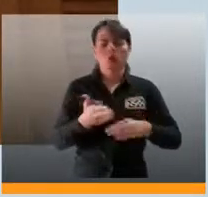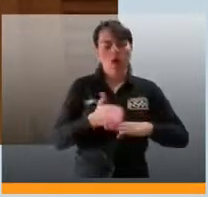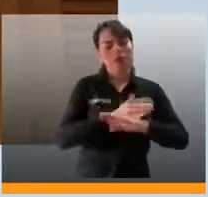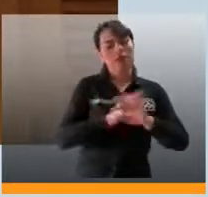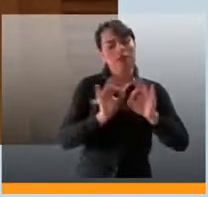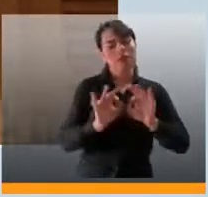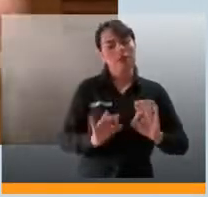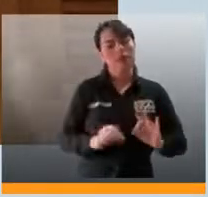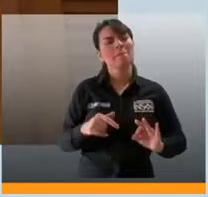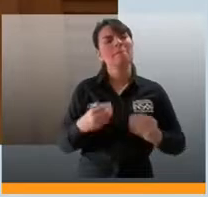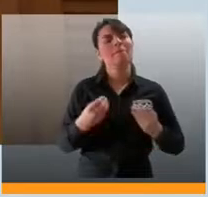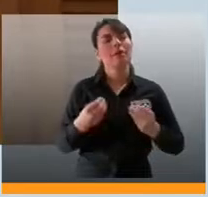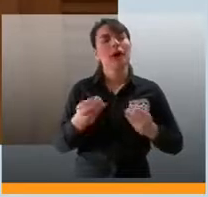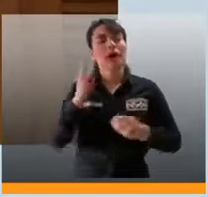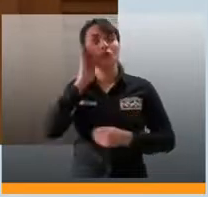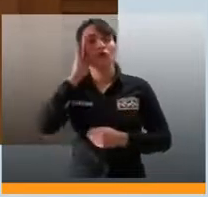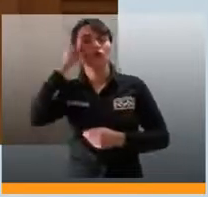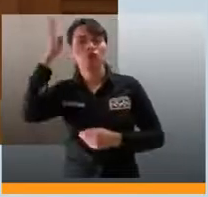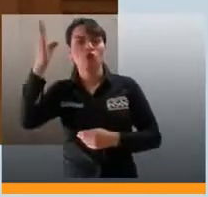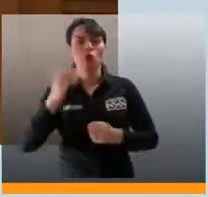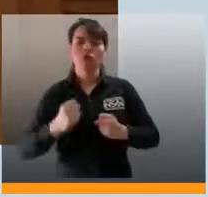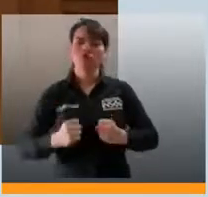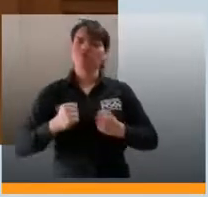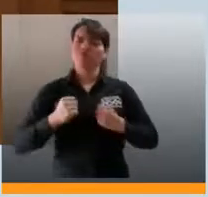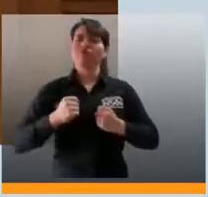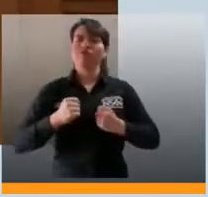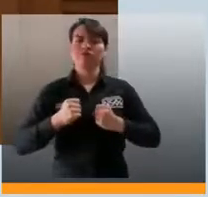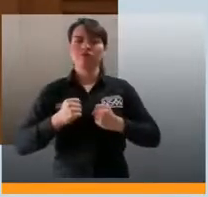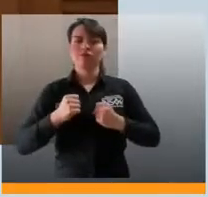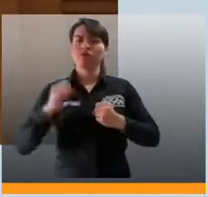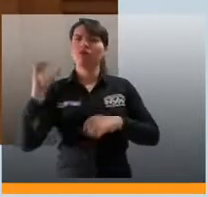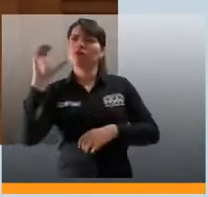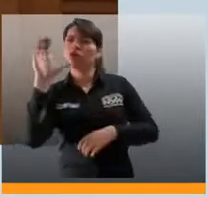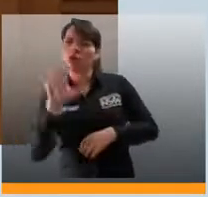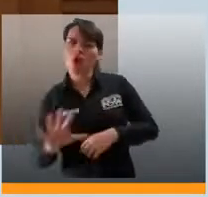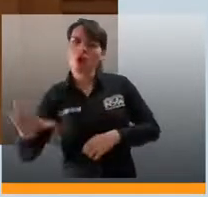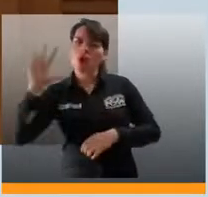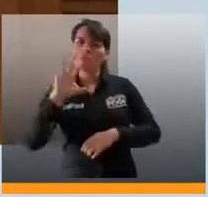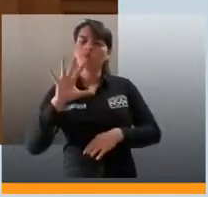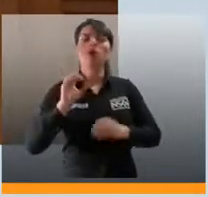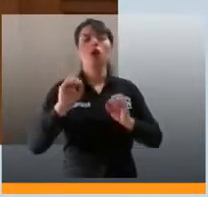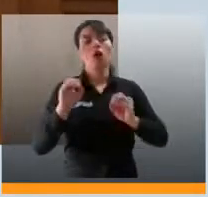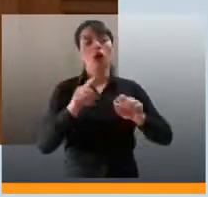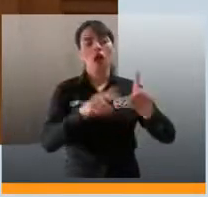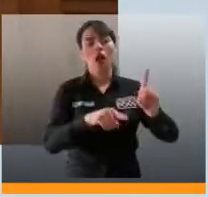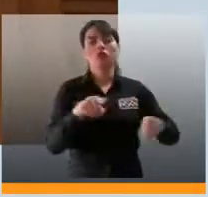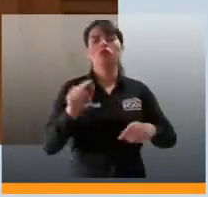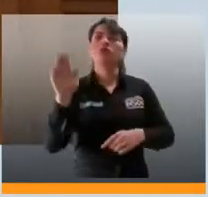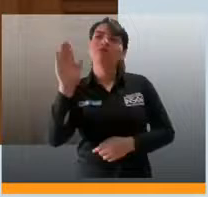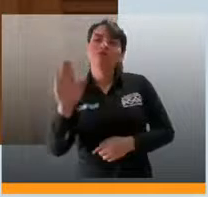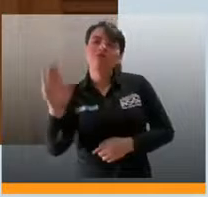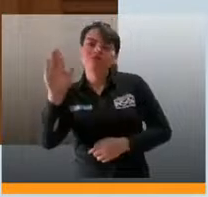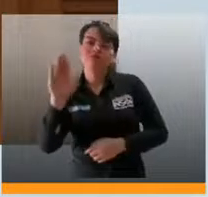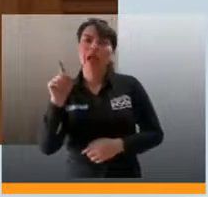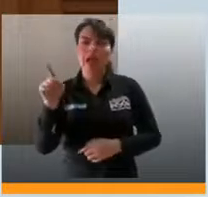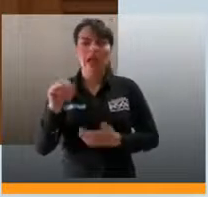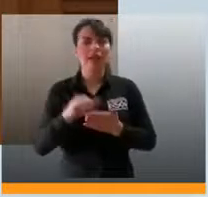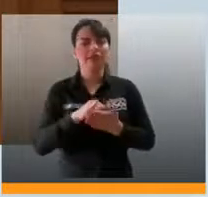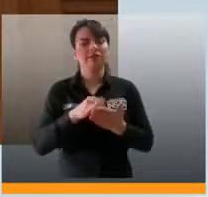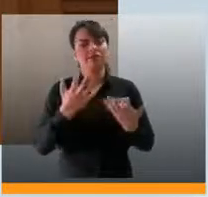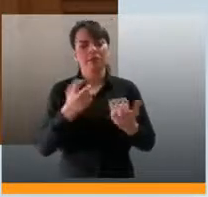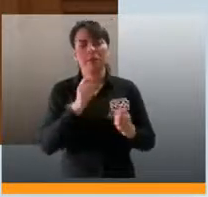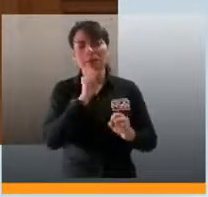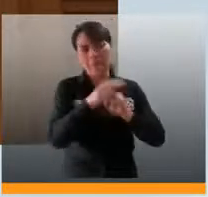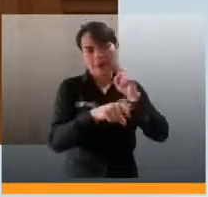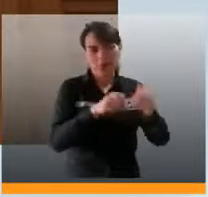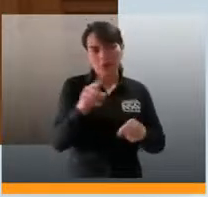un poco, digamos, más grande, de carácter nacional, otras de carácter regional. Nos gustaría poderles preguntar a